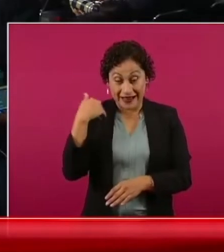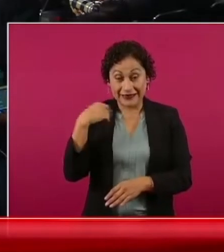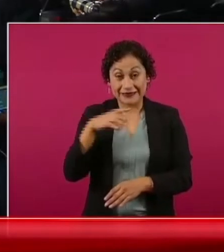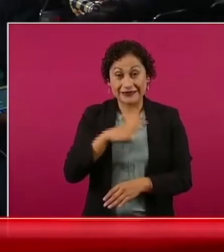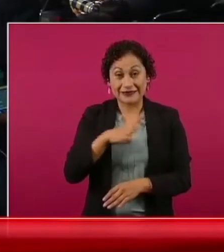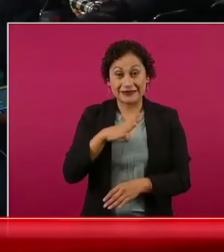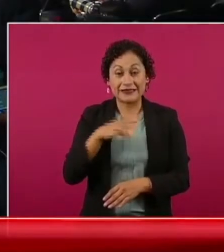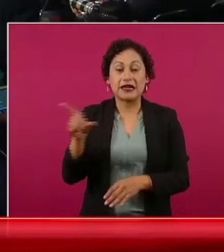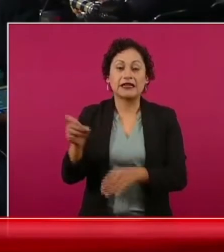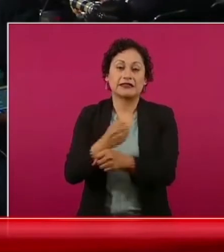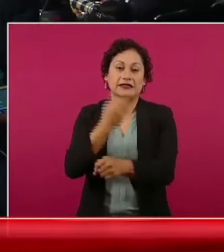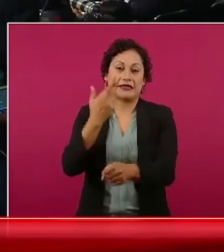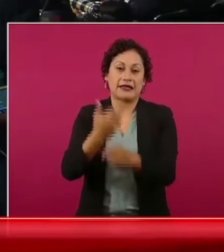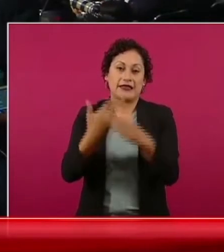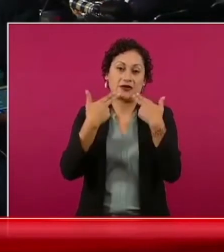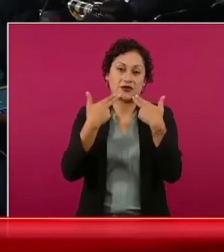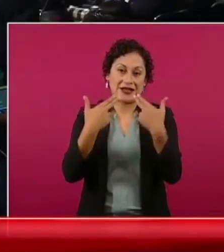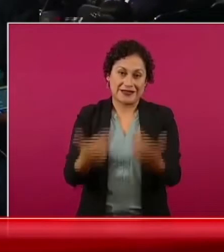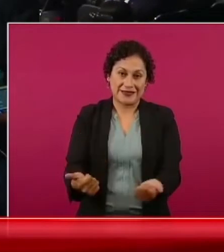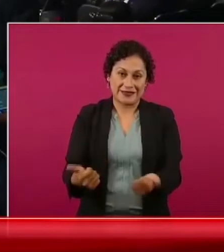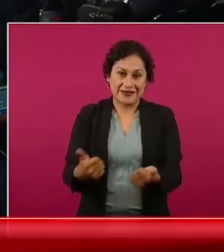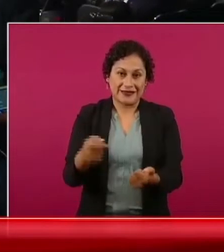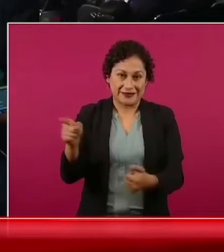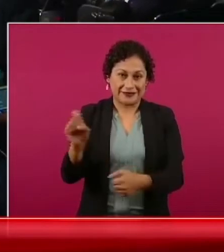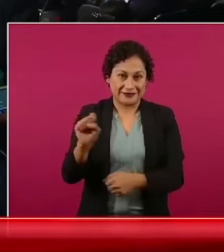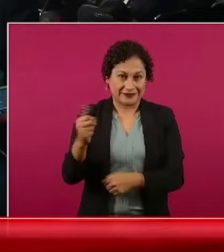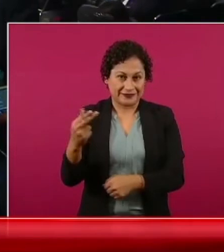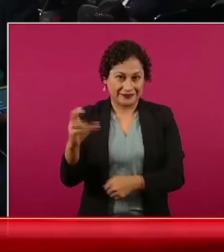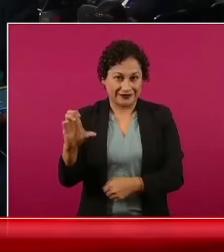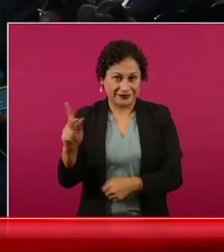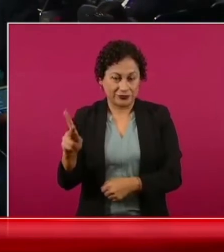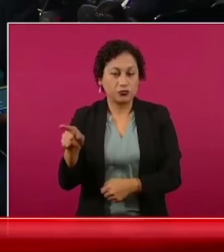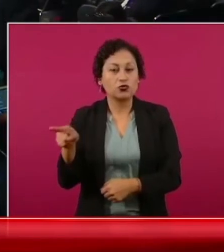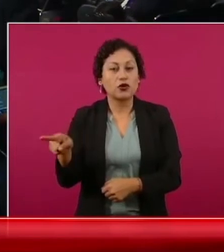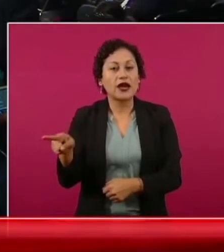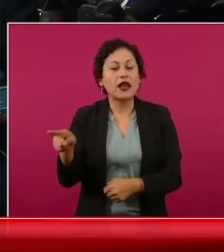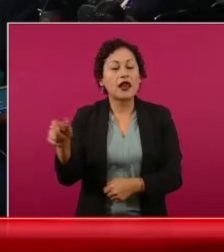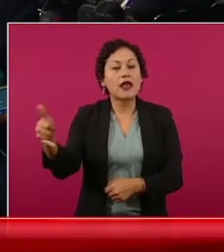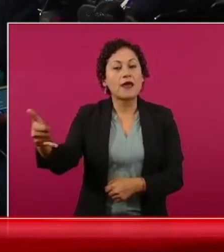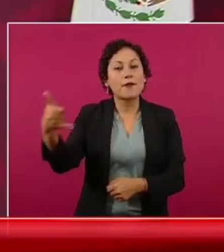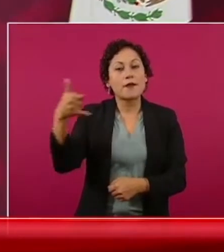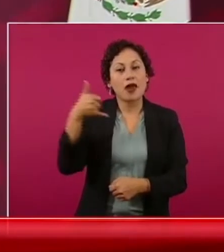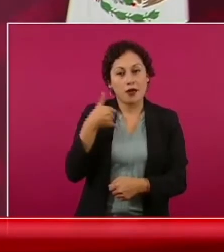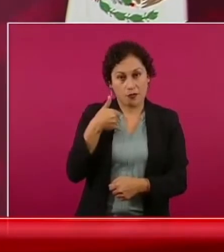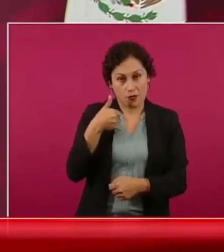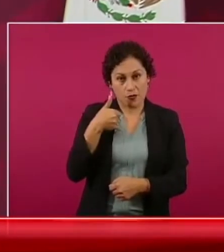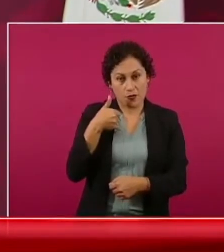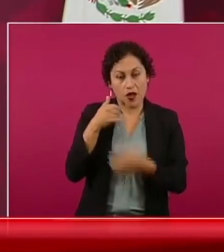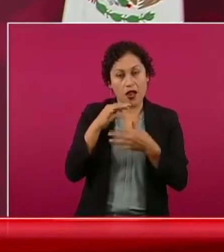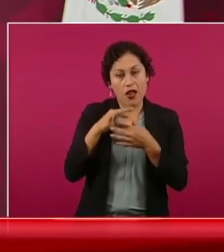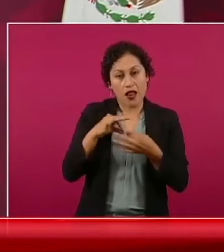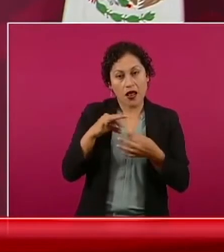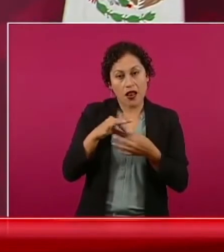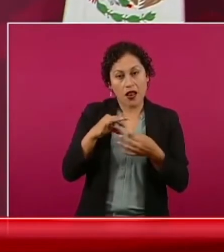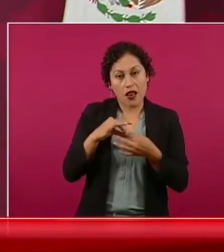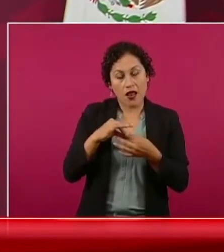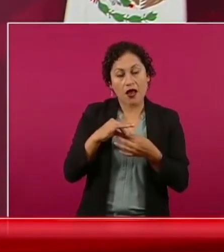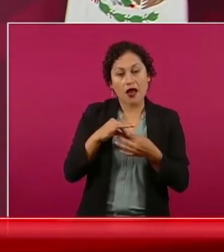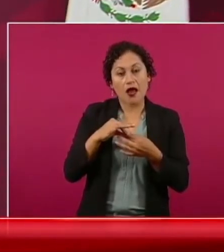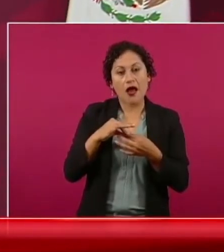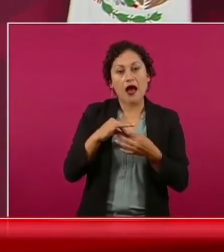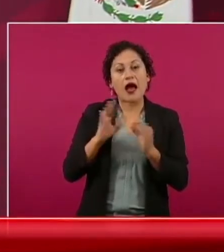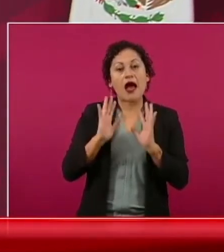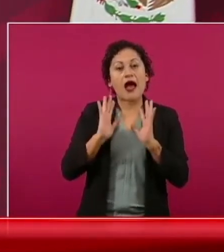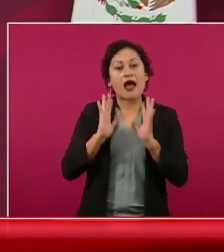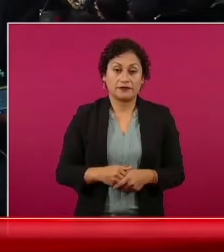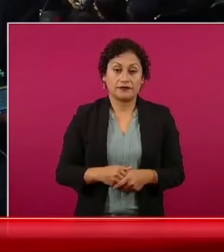secretario de hacienda y me habló para decirme ya tenemos un